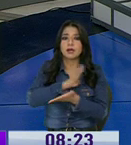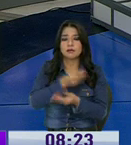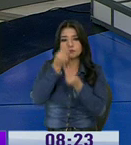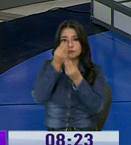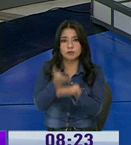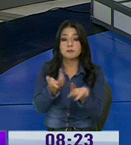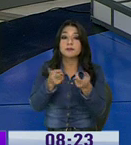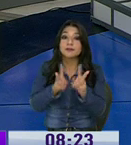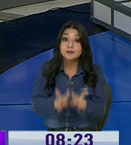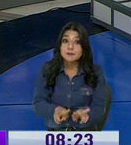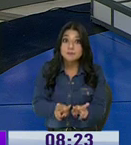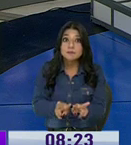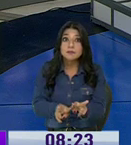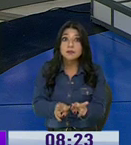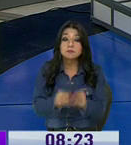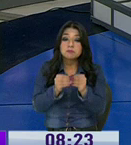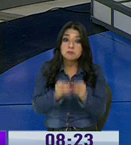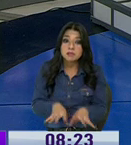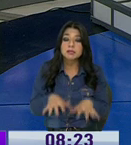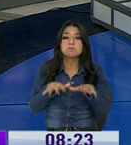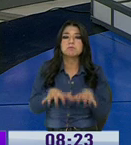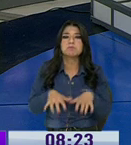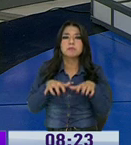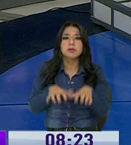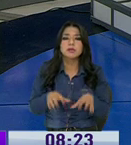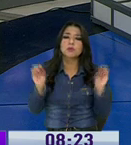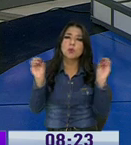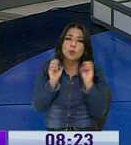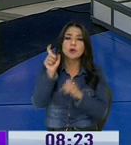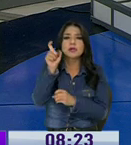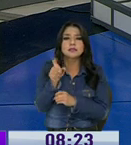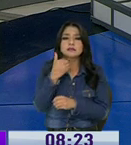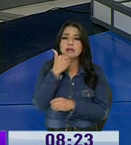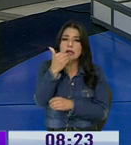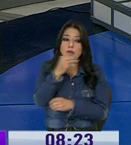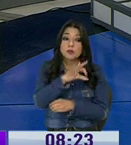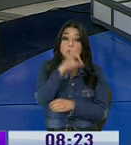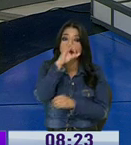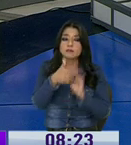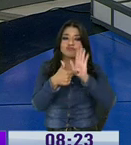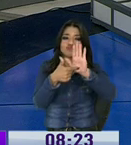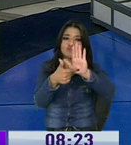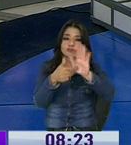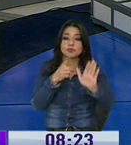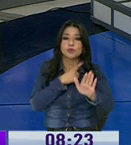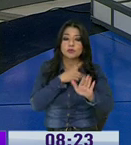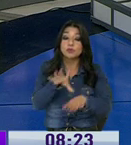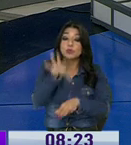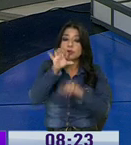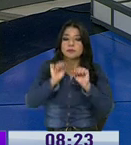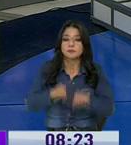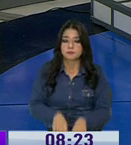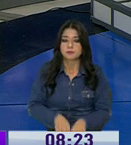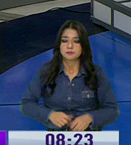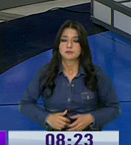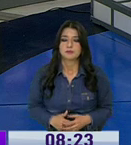de también aquellos que se les ha perdido sus perritos o han encontrado también para que sus dueños